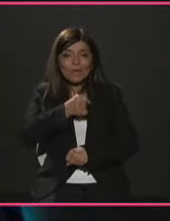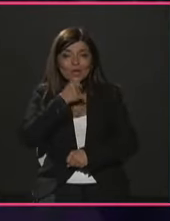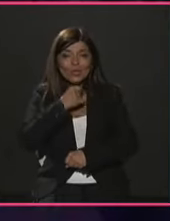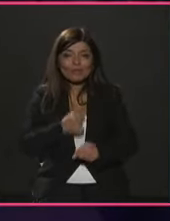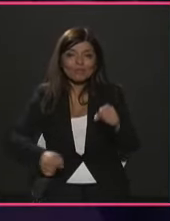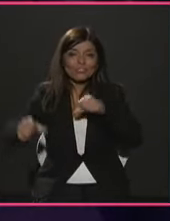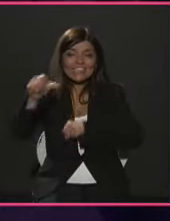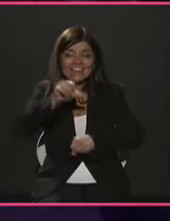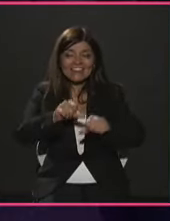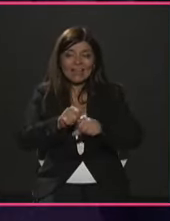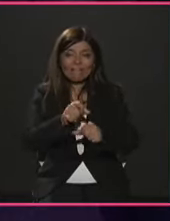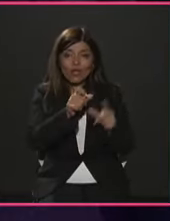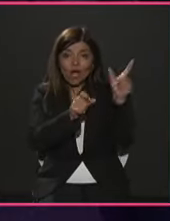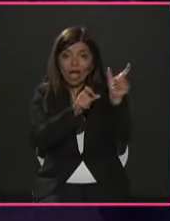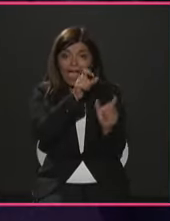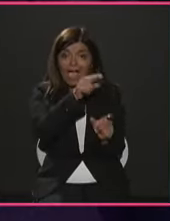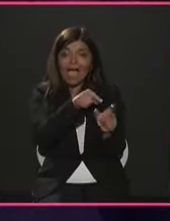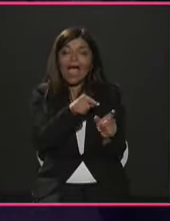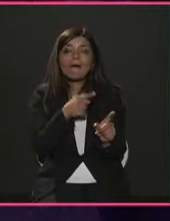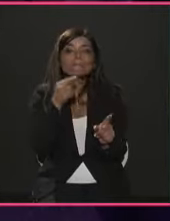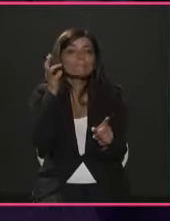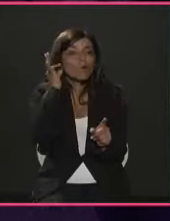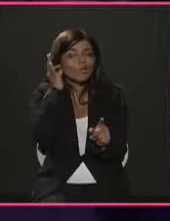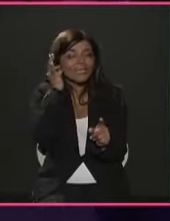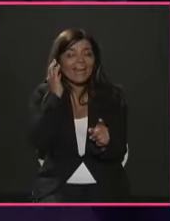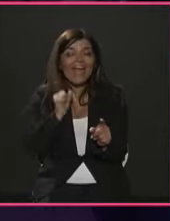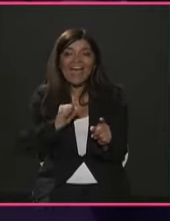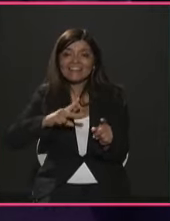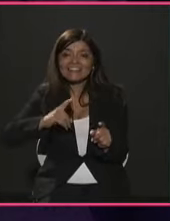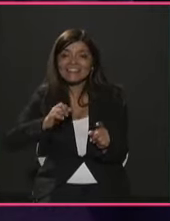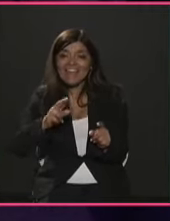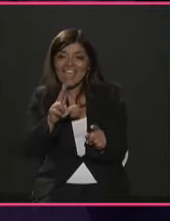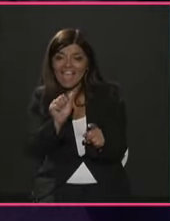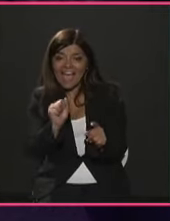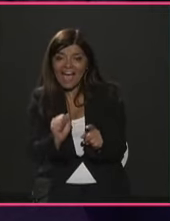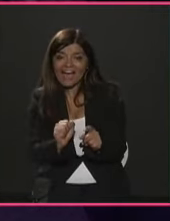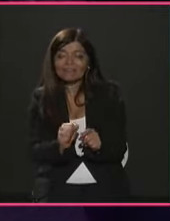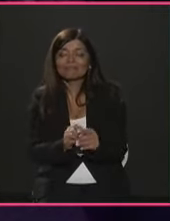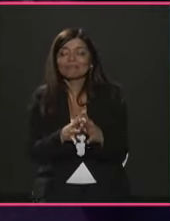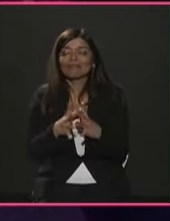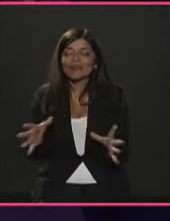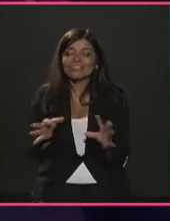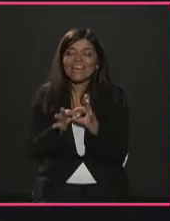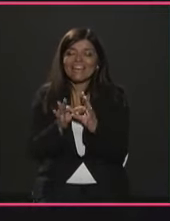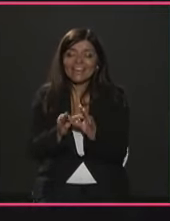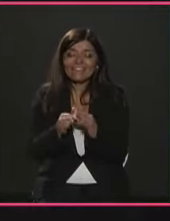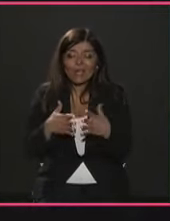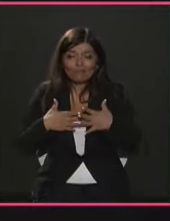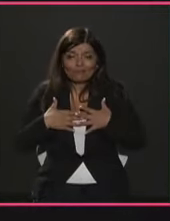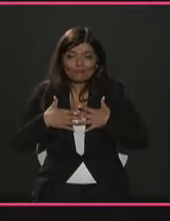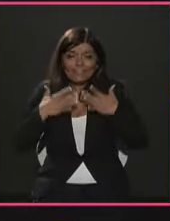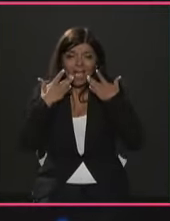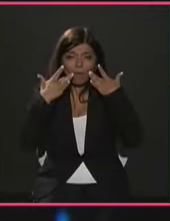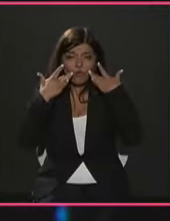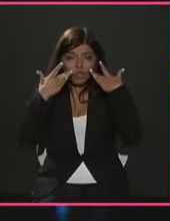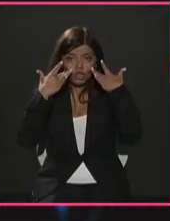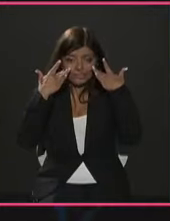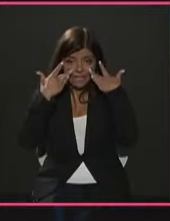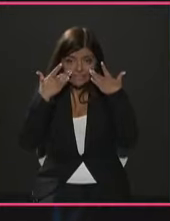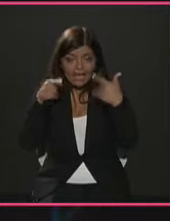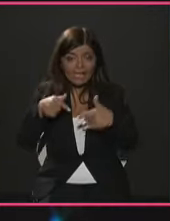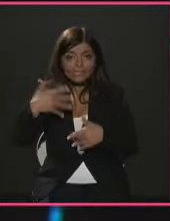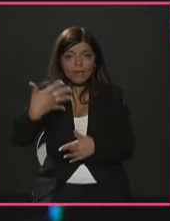científico Así que claramente un fuerte aplauso para ell Muchas gracias Manuel de verdad yo estoy muy contenta y es